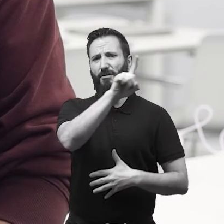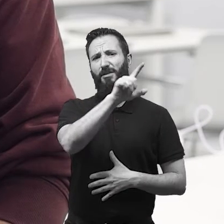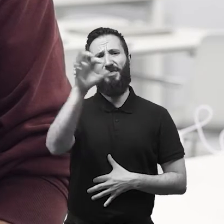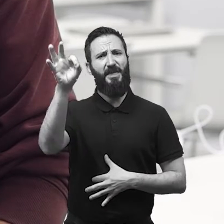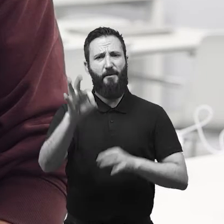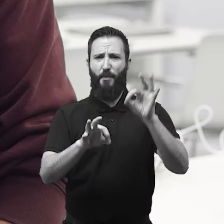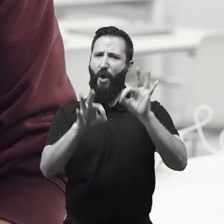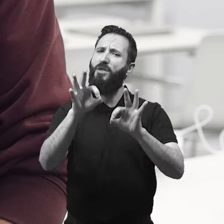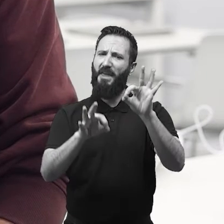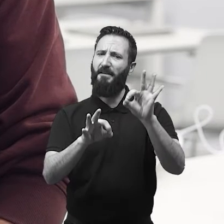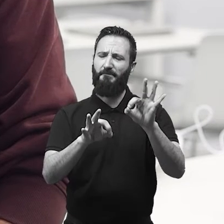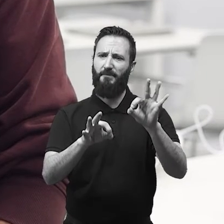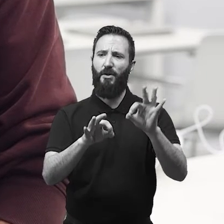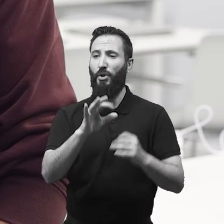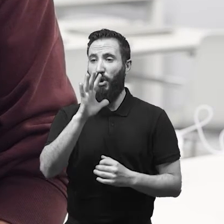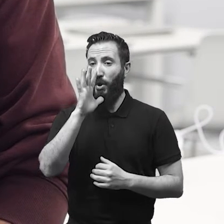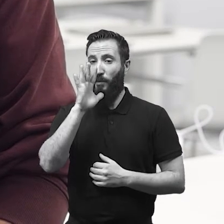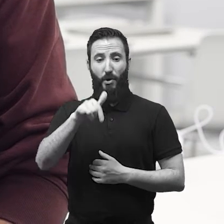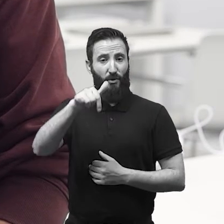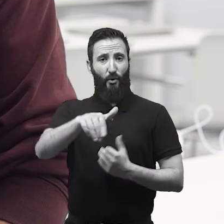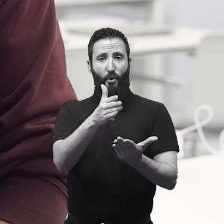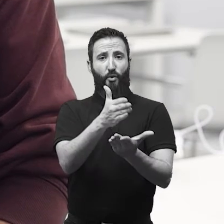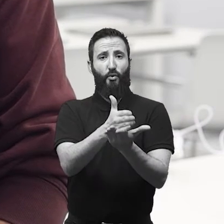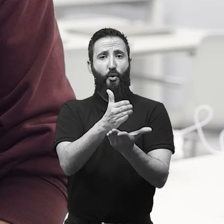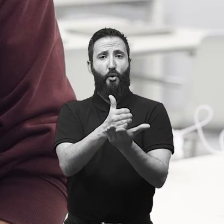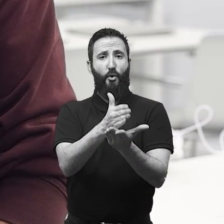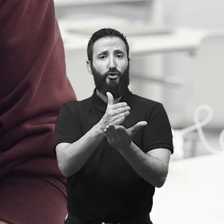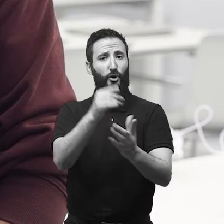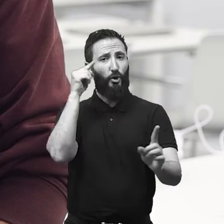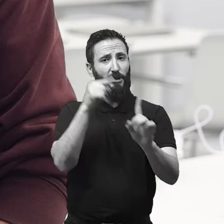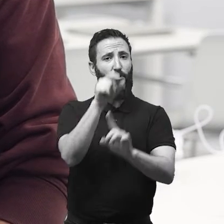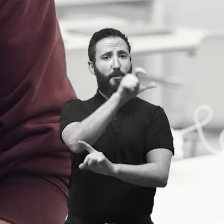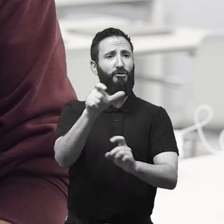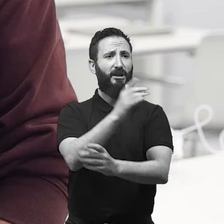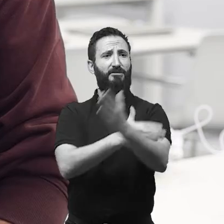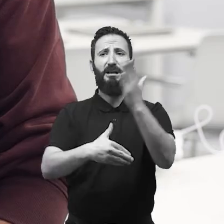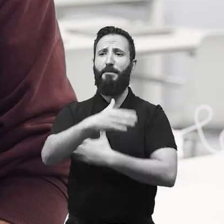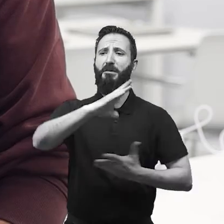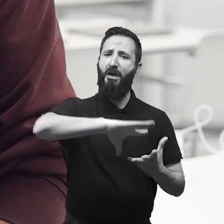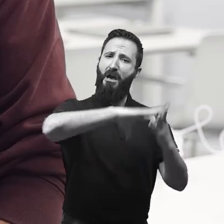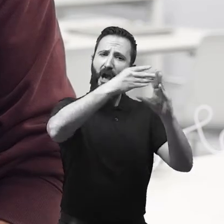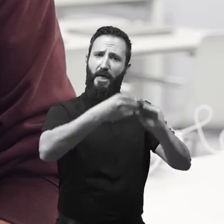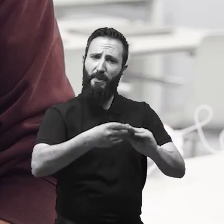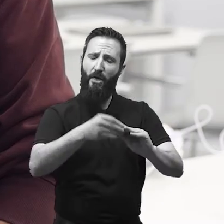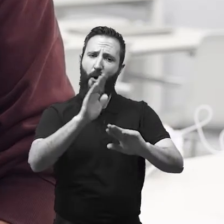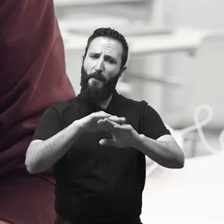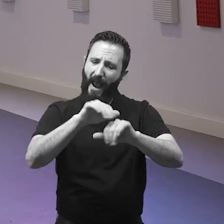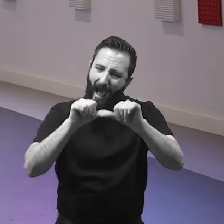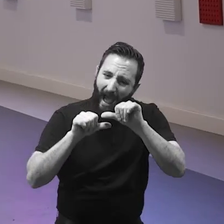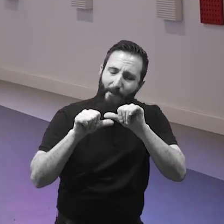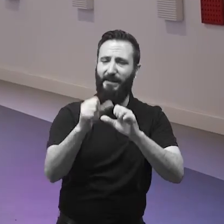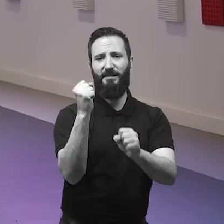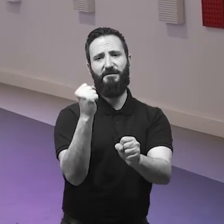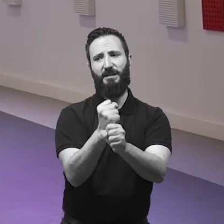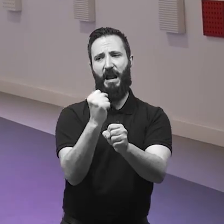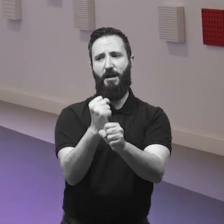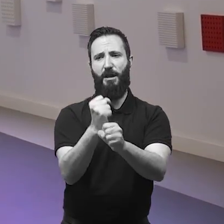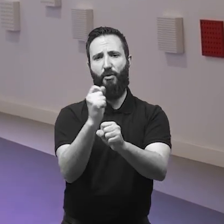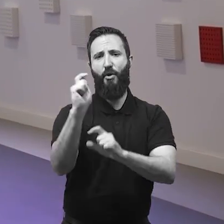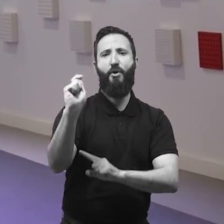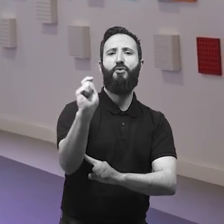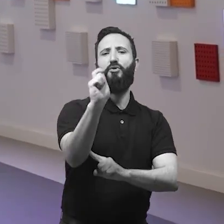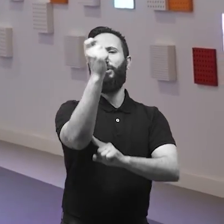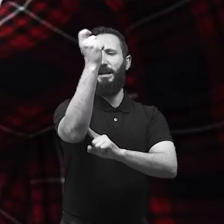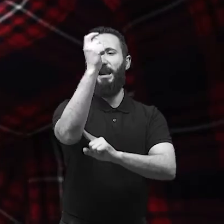porque este curso es adaptable para personas discapacitadas, para tener empleo